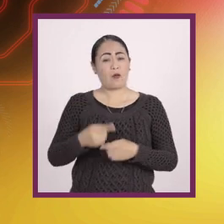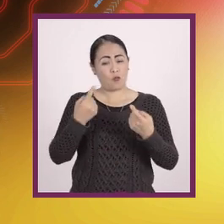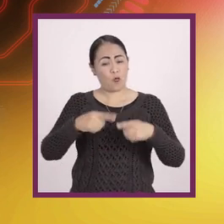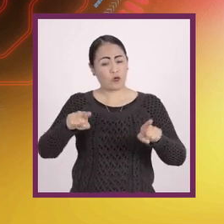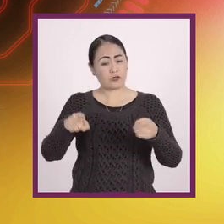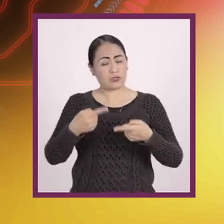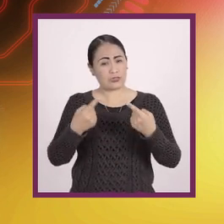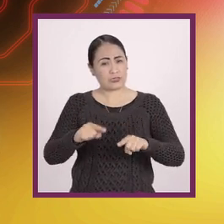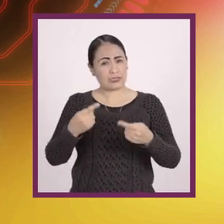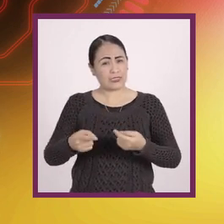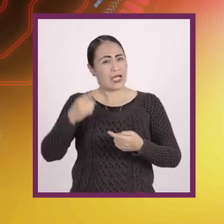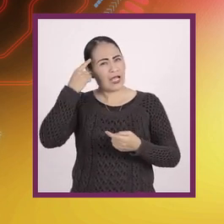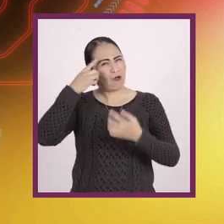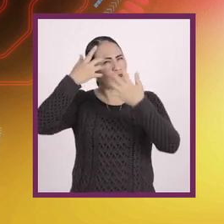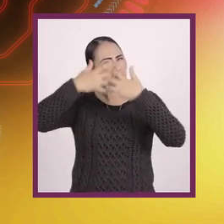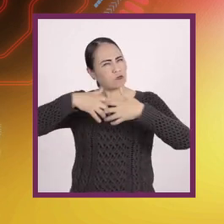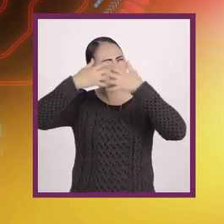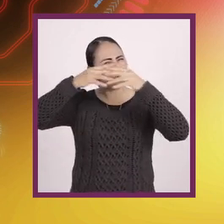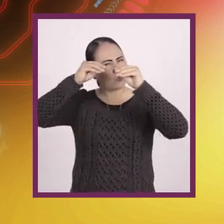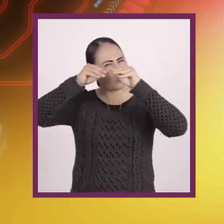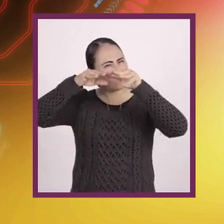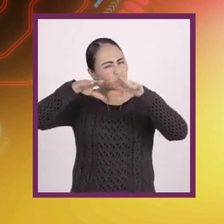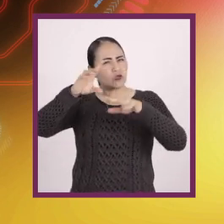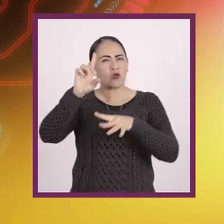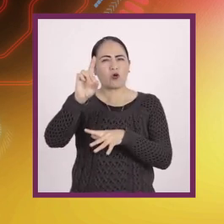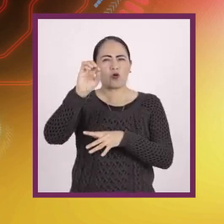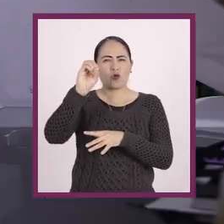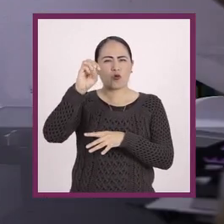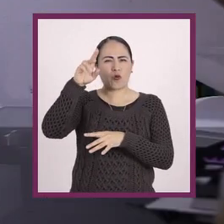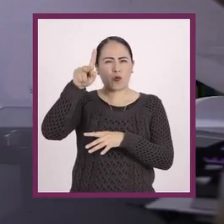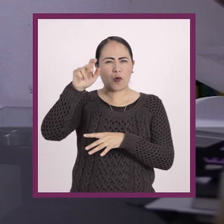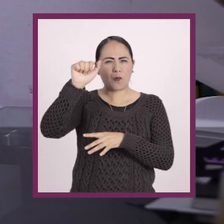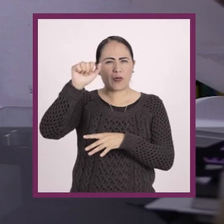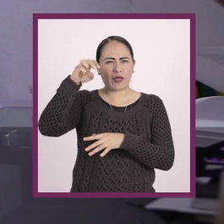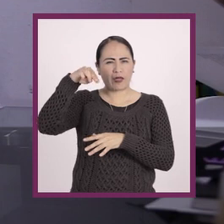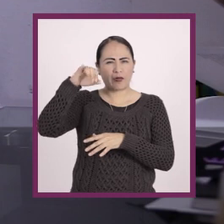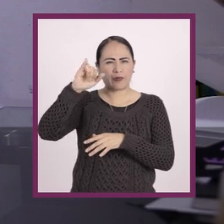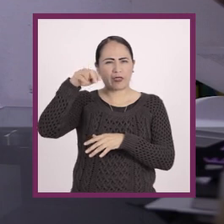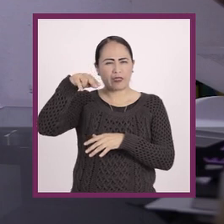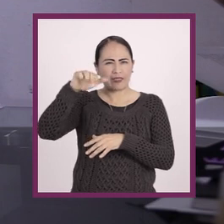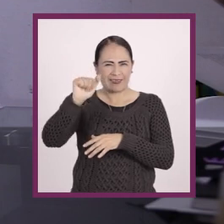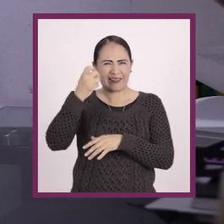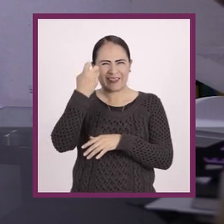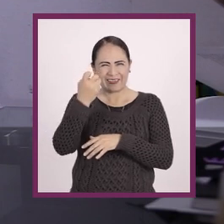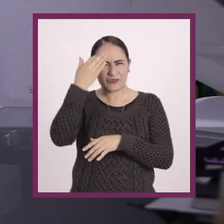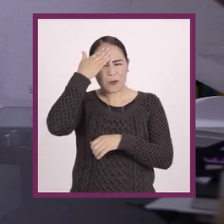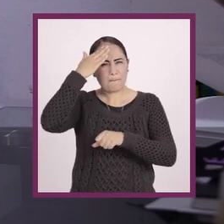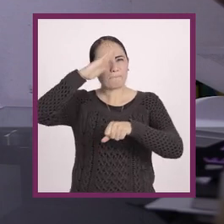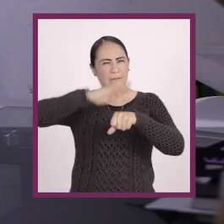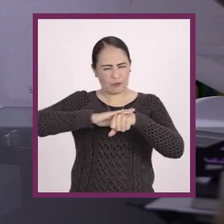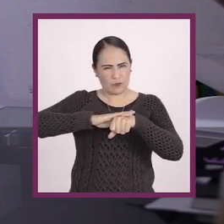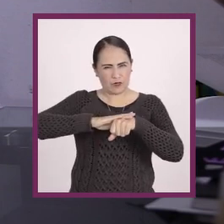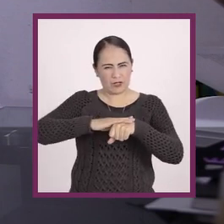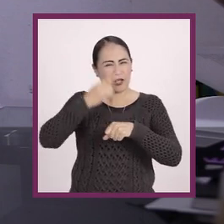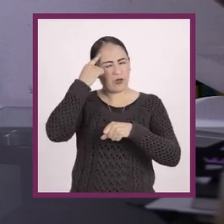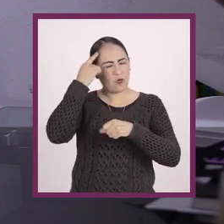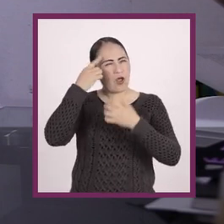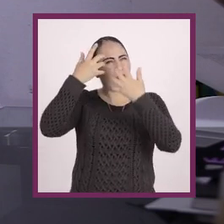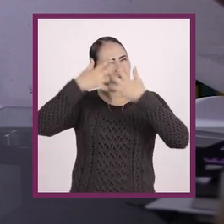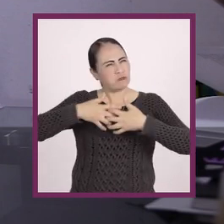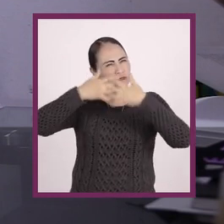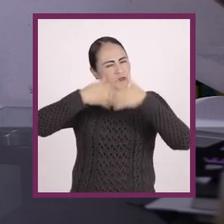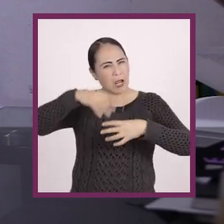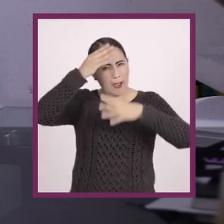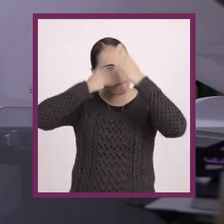música nuestro cerebro comienza a generar dopamina dopamina esta hormona influye en la